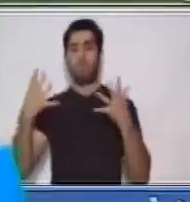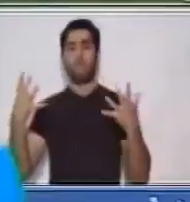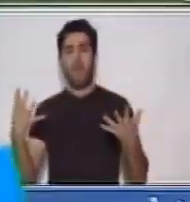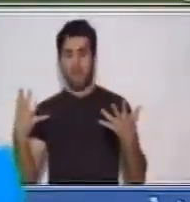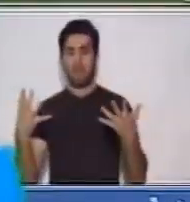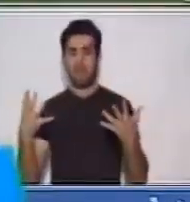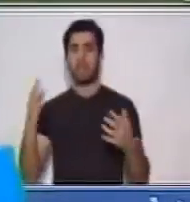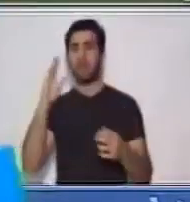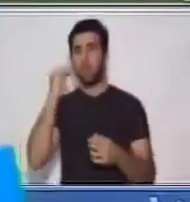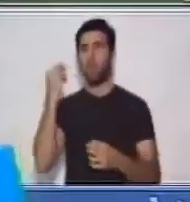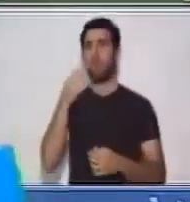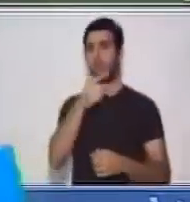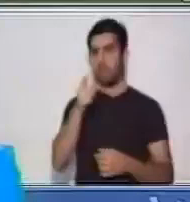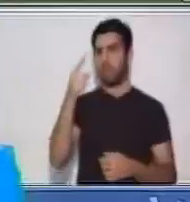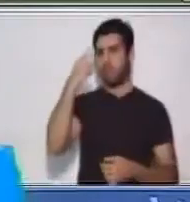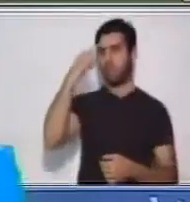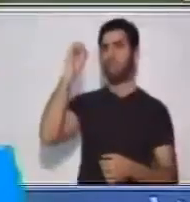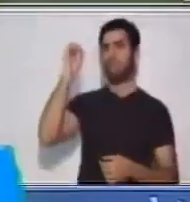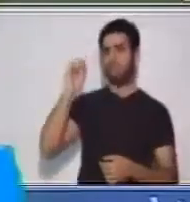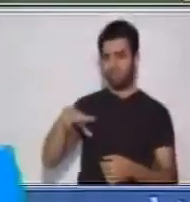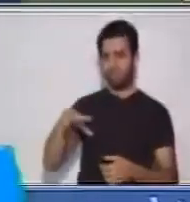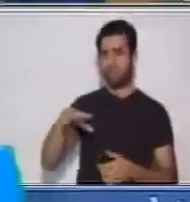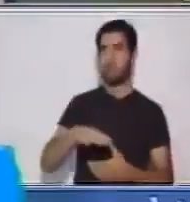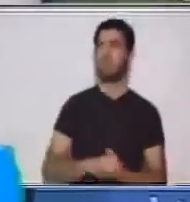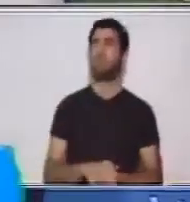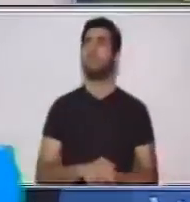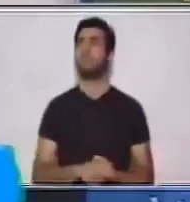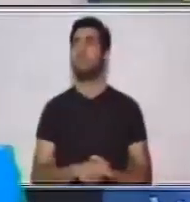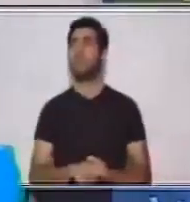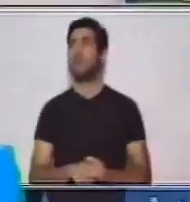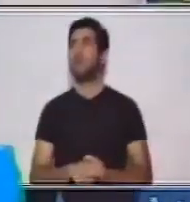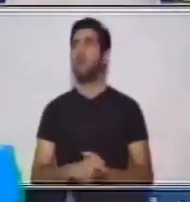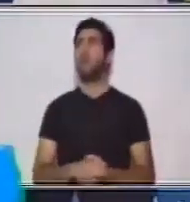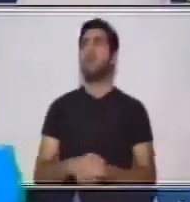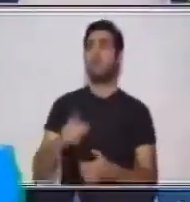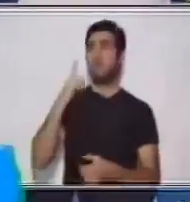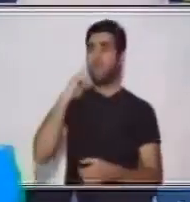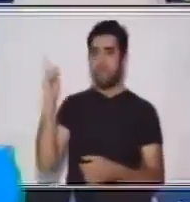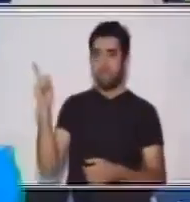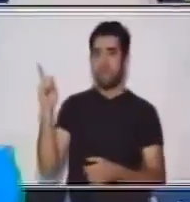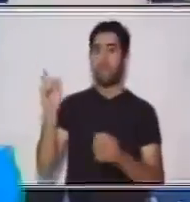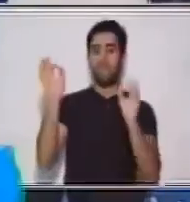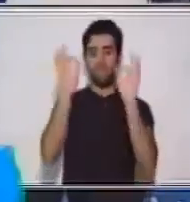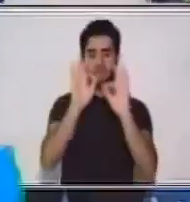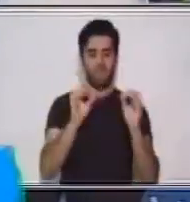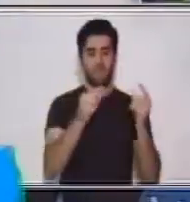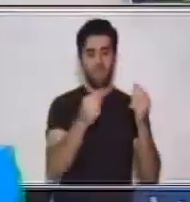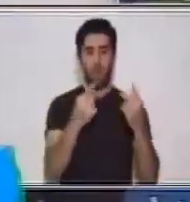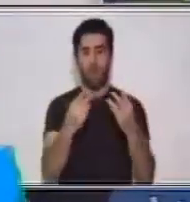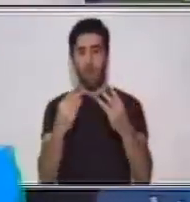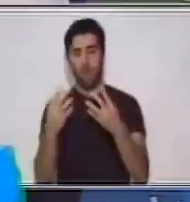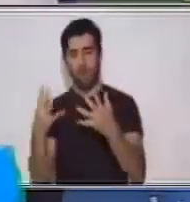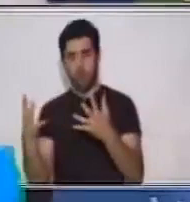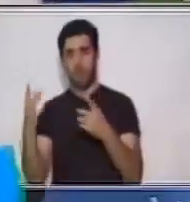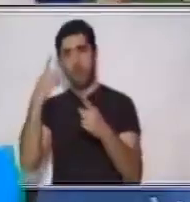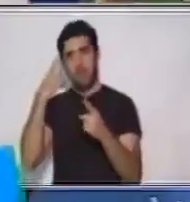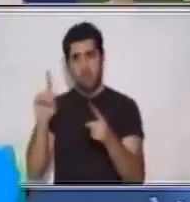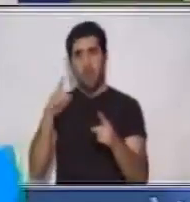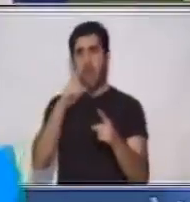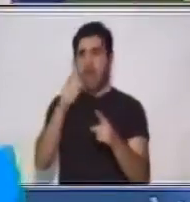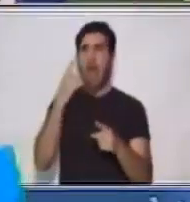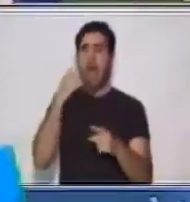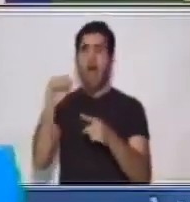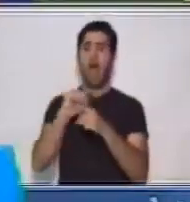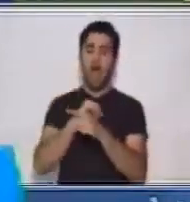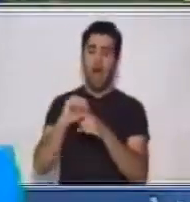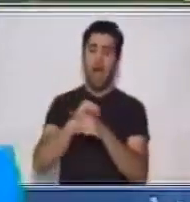son muy inteligentes. Y acá es con figuras. Entonces, era para que reforzáramos